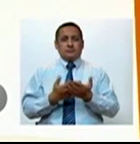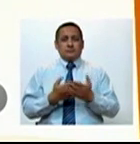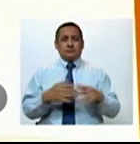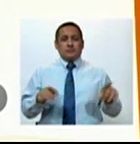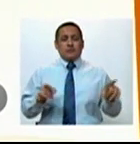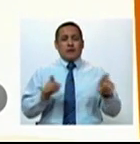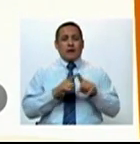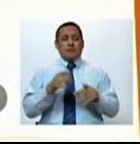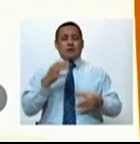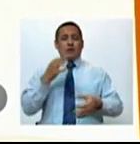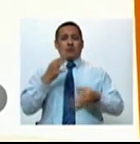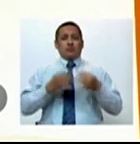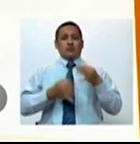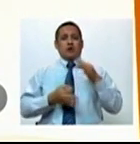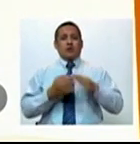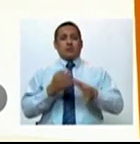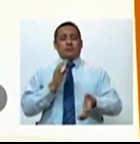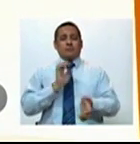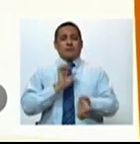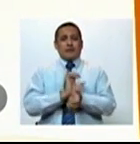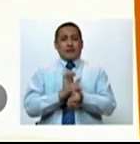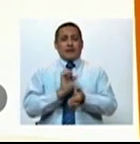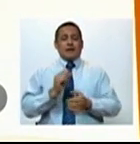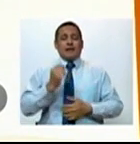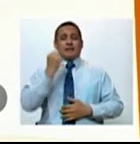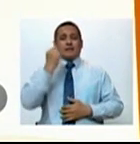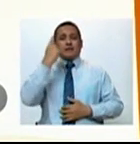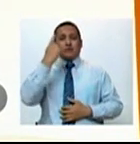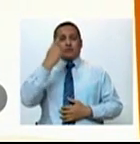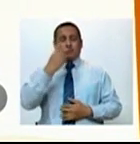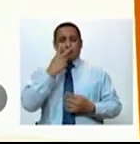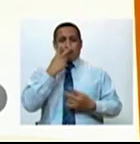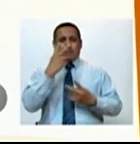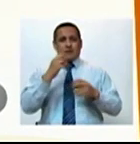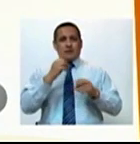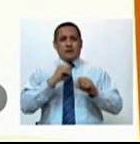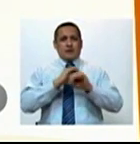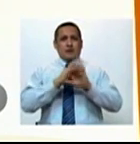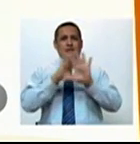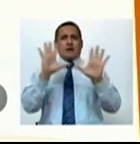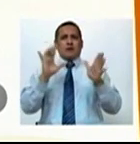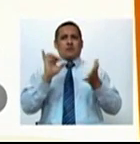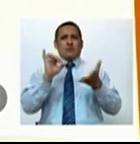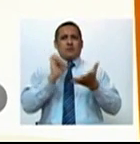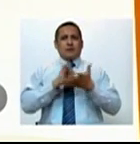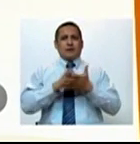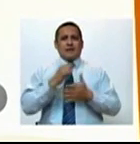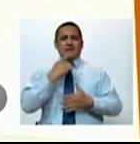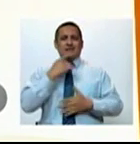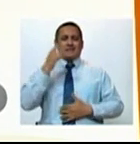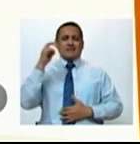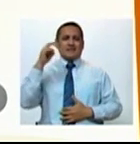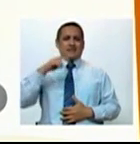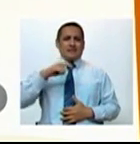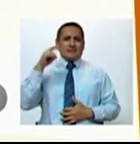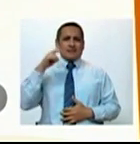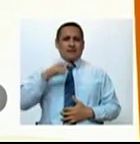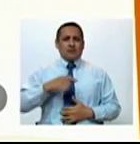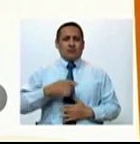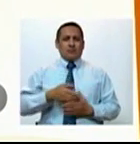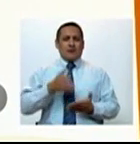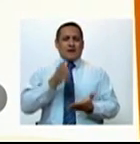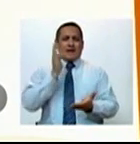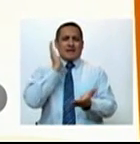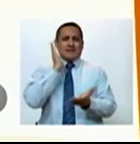el juzgador penal entendió en principio que era merecedor de